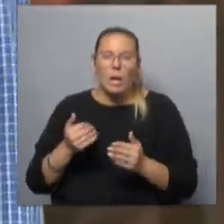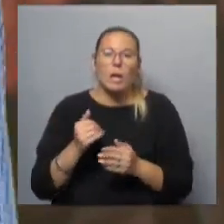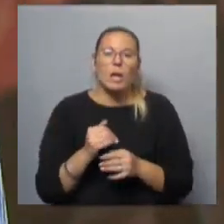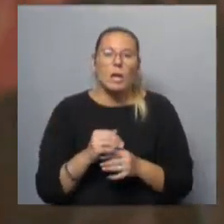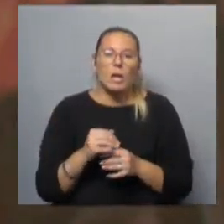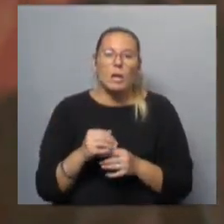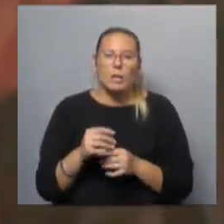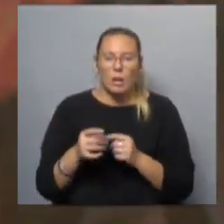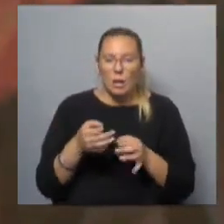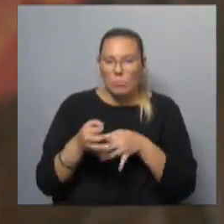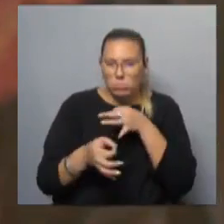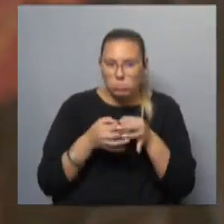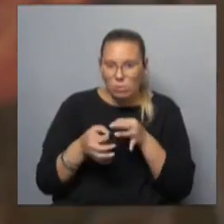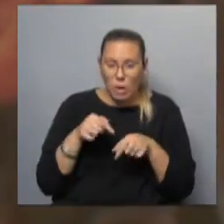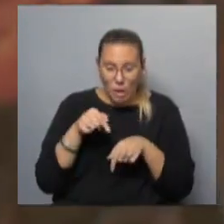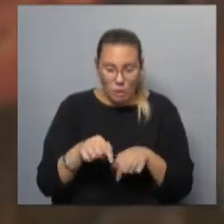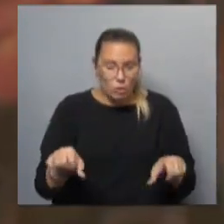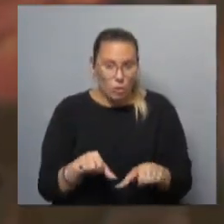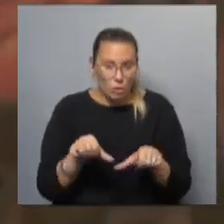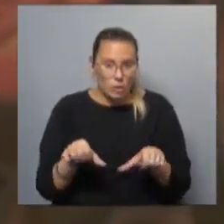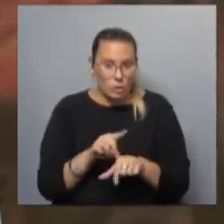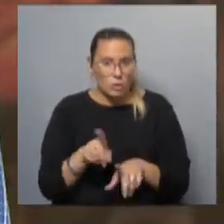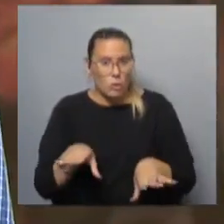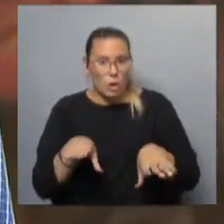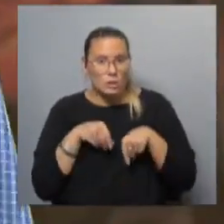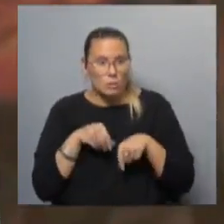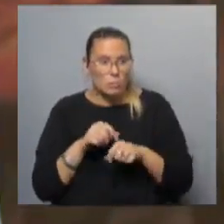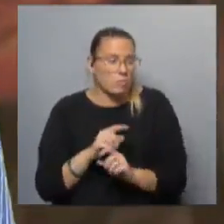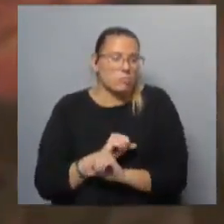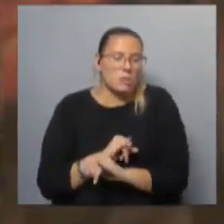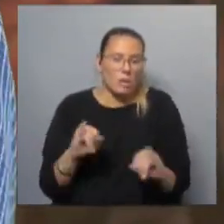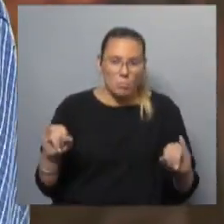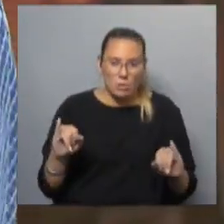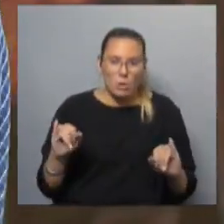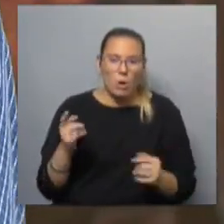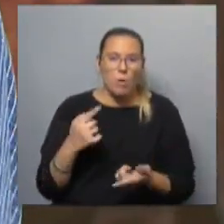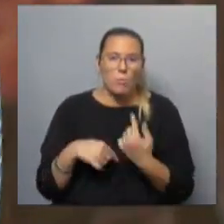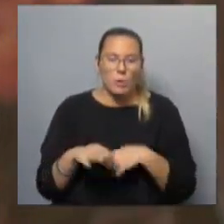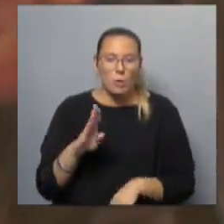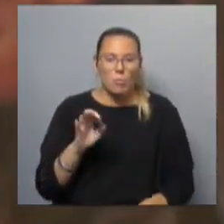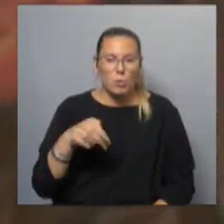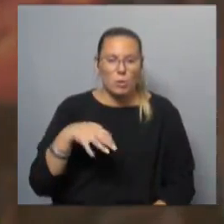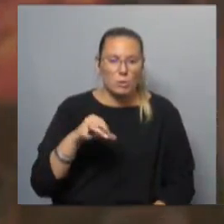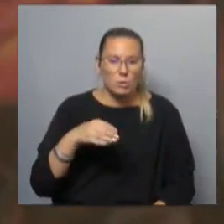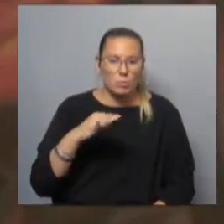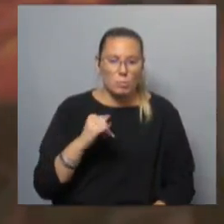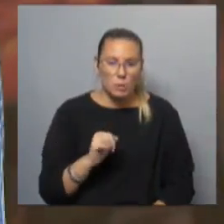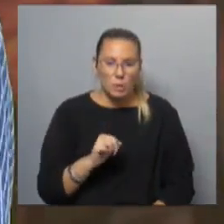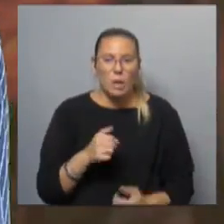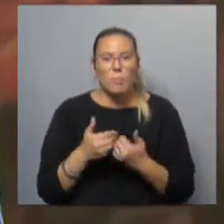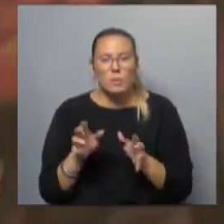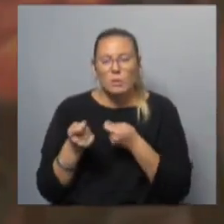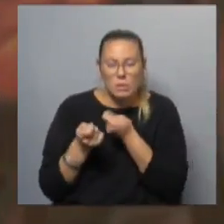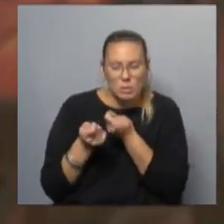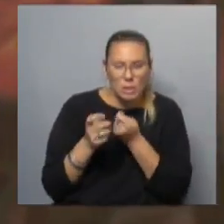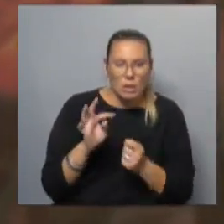que tenía Ponsonby, decir, bueno, planteé esto, si lo rechazan, se acabó la mediación. Y en cambio Ponsonby empezó, digamos, negociando con